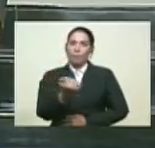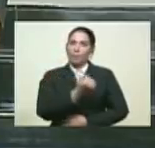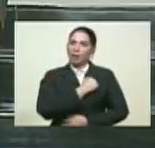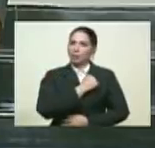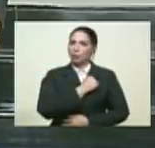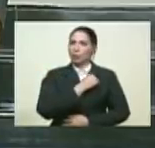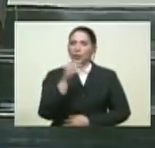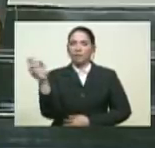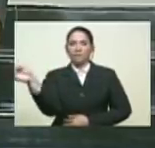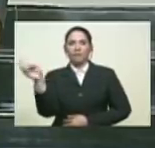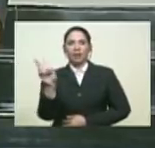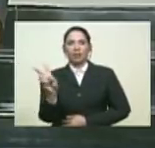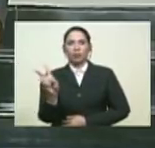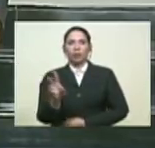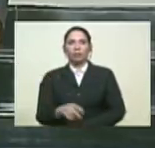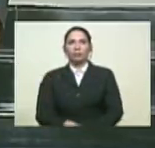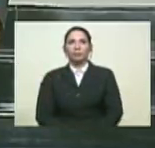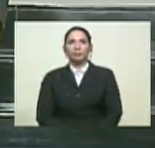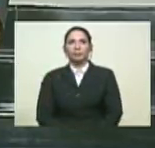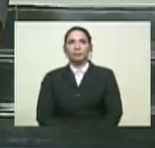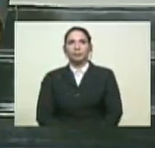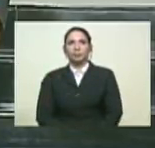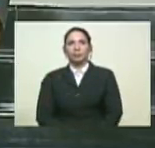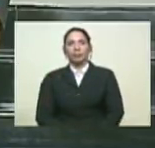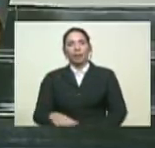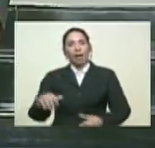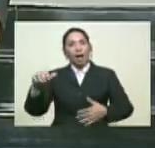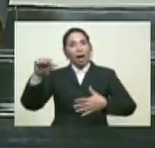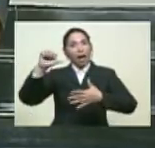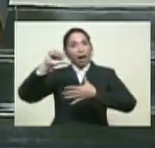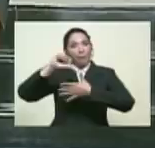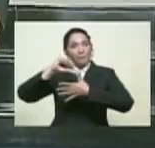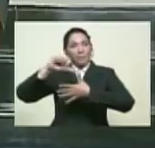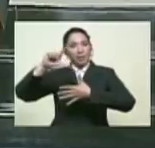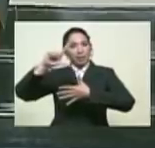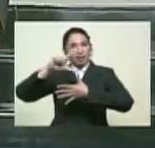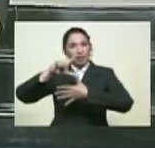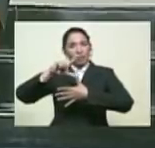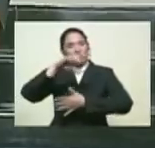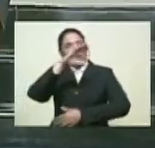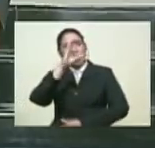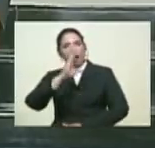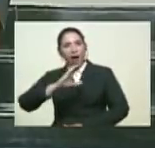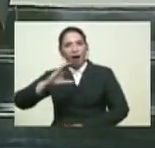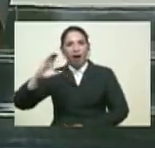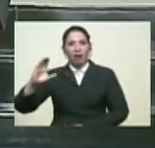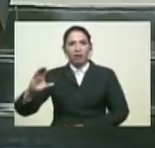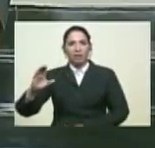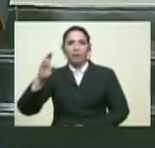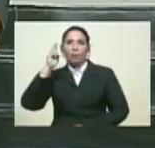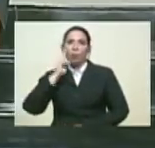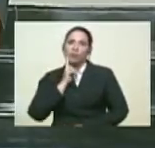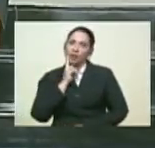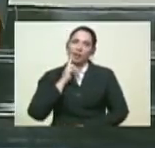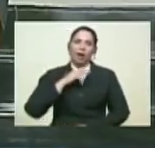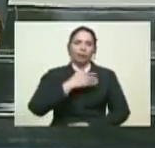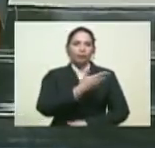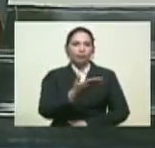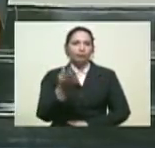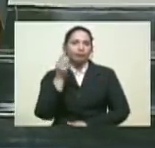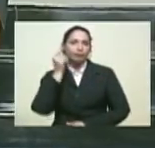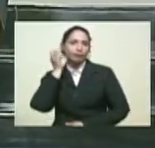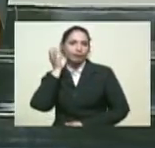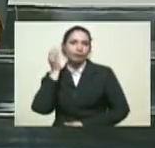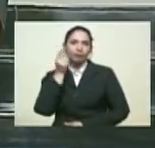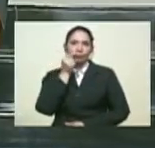venezolanos, venezolanas, compatriotas de la América Latina, del Caribe, compatriotas bolivarianos y bolivarianas más allá de nuestras